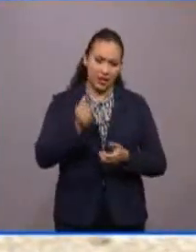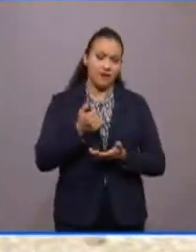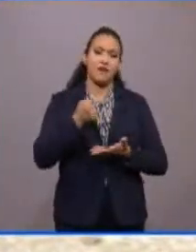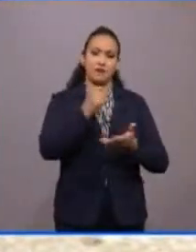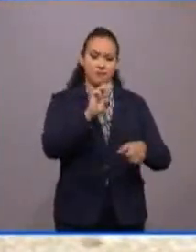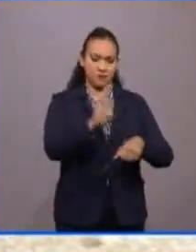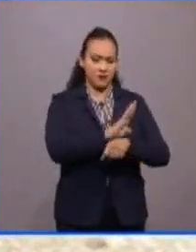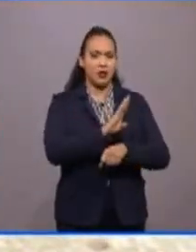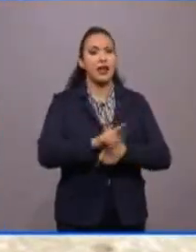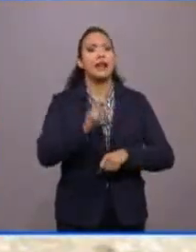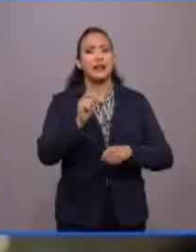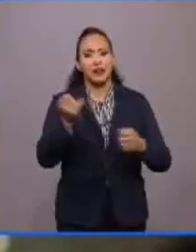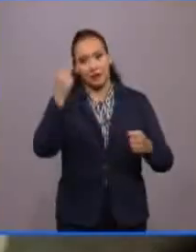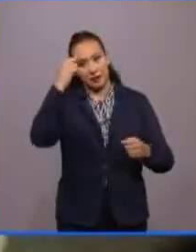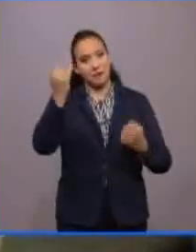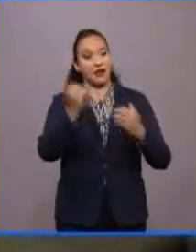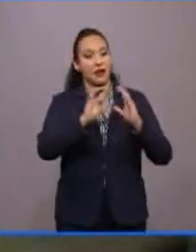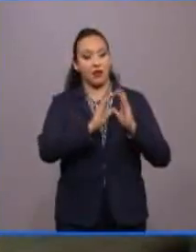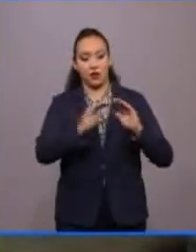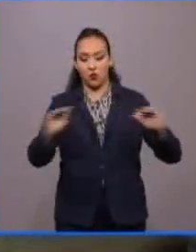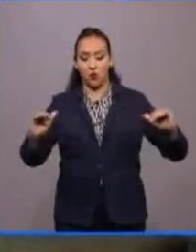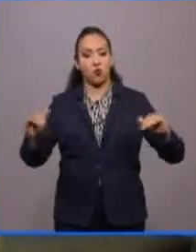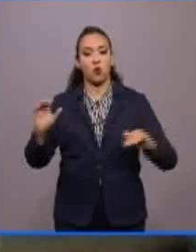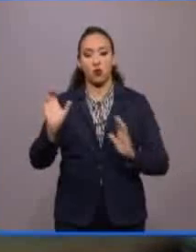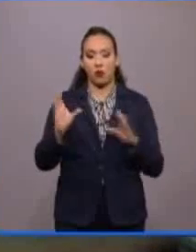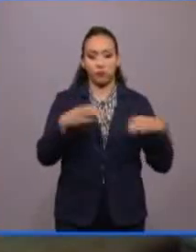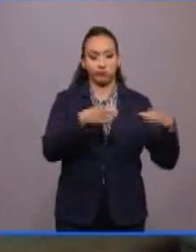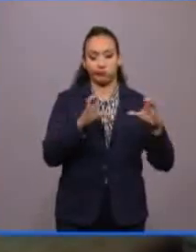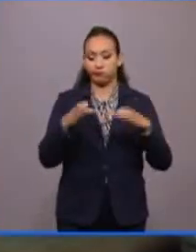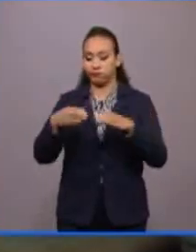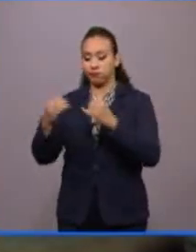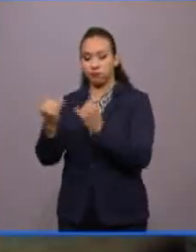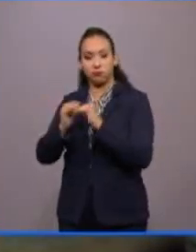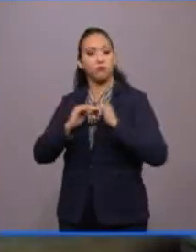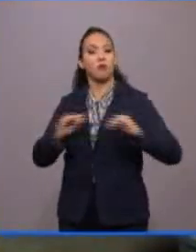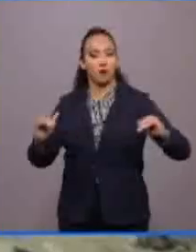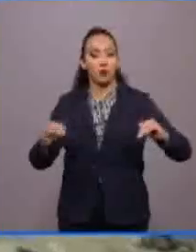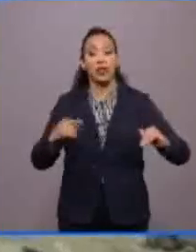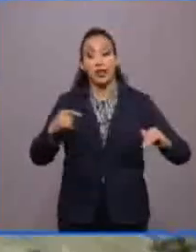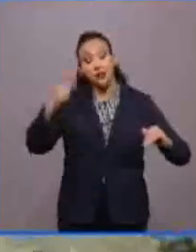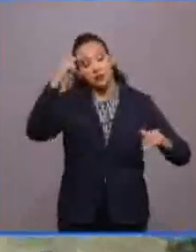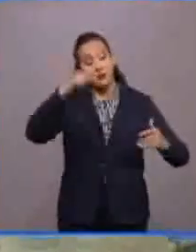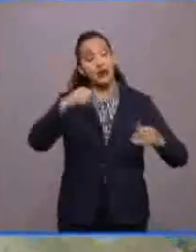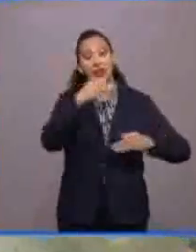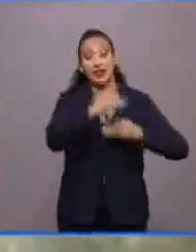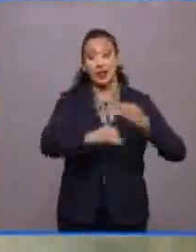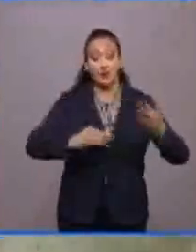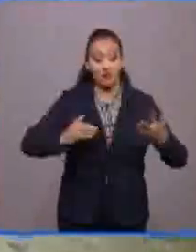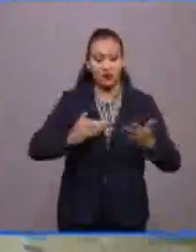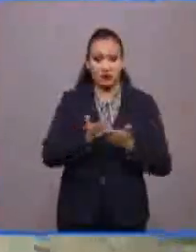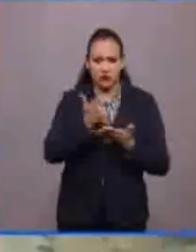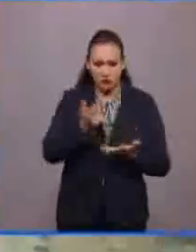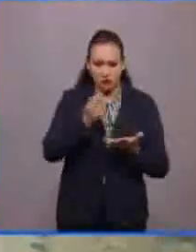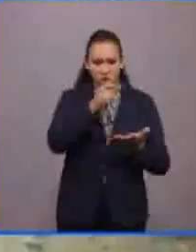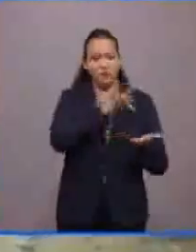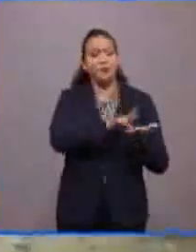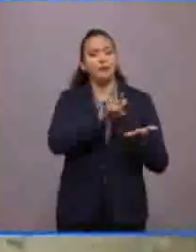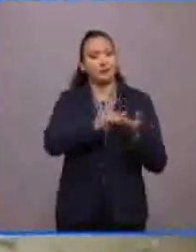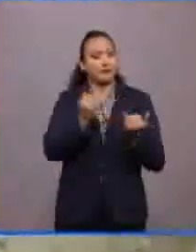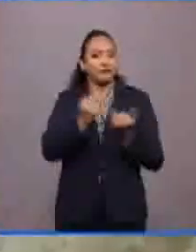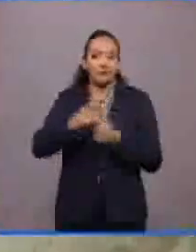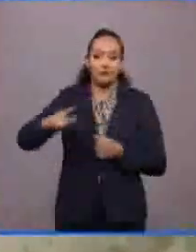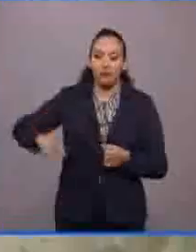dinero que la Federación envía al municipio, ya que sí deben ser tomados en cuenta para gozar de los recursos federales de acuerdo con